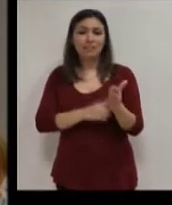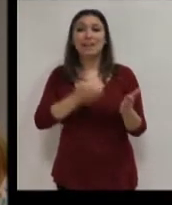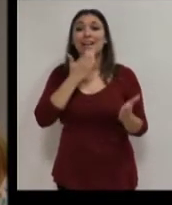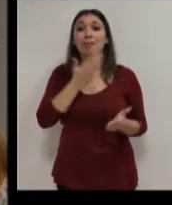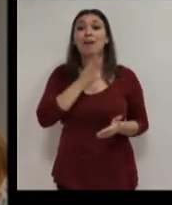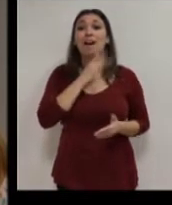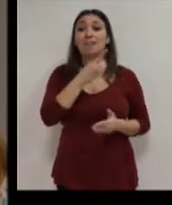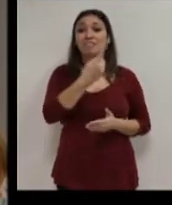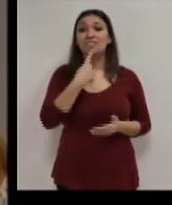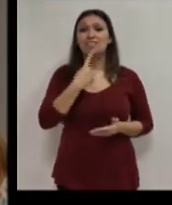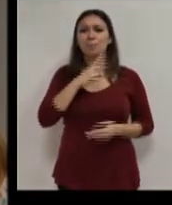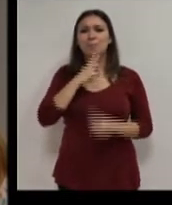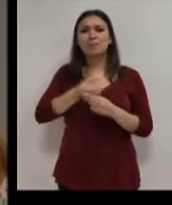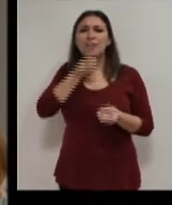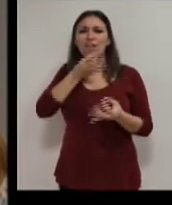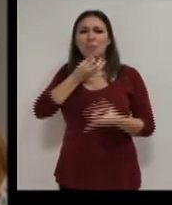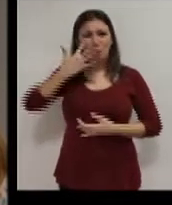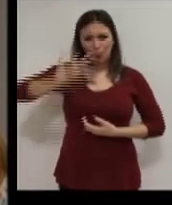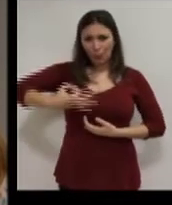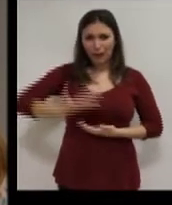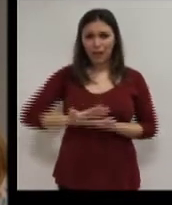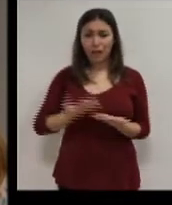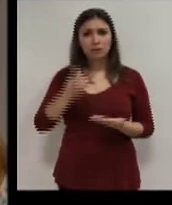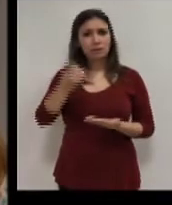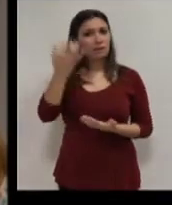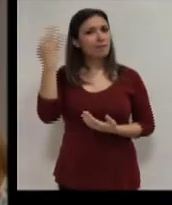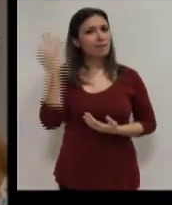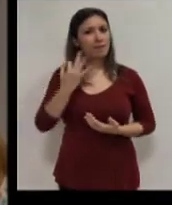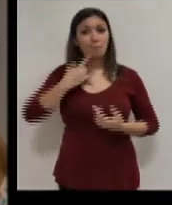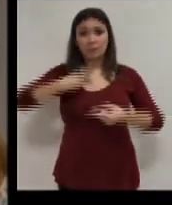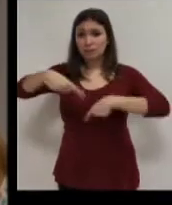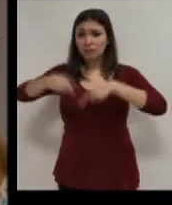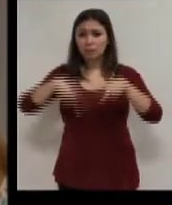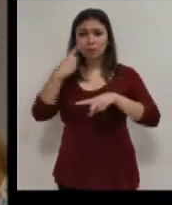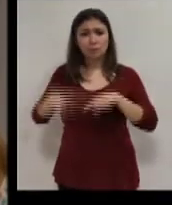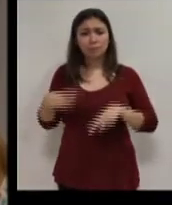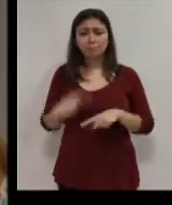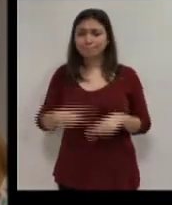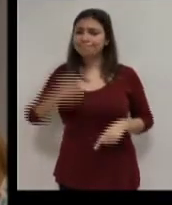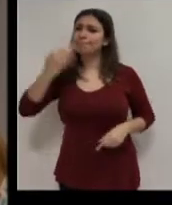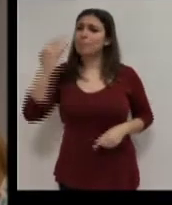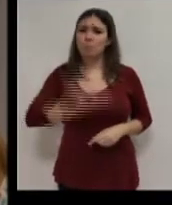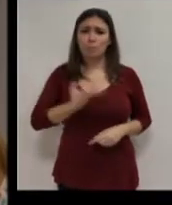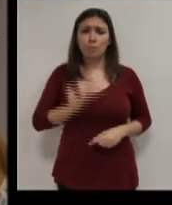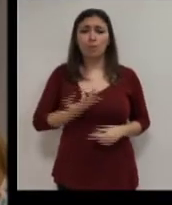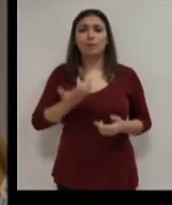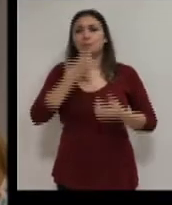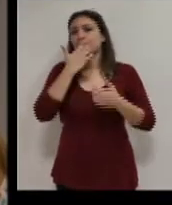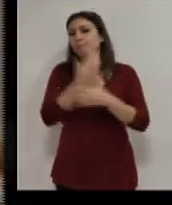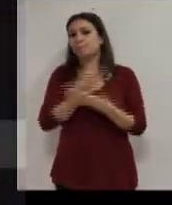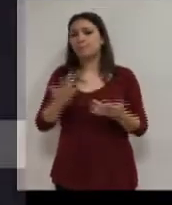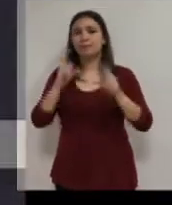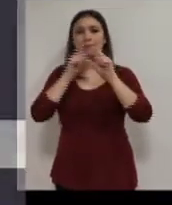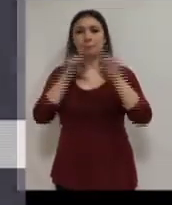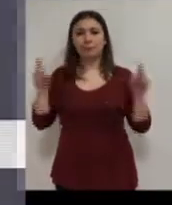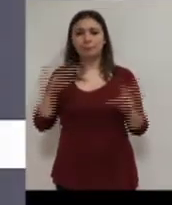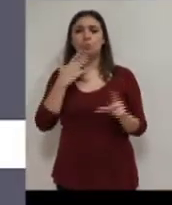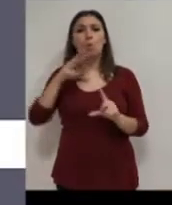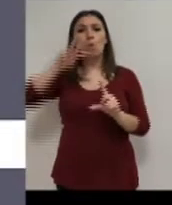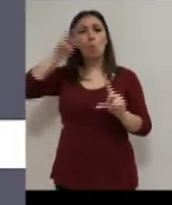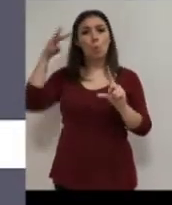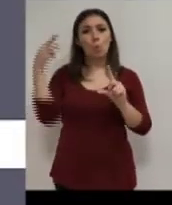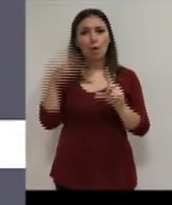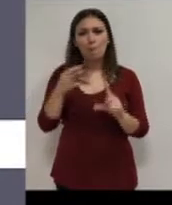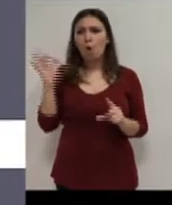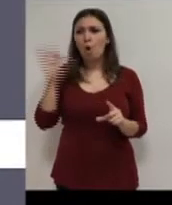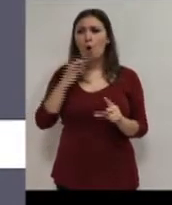puedo estar más de acuerdo. Por ejemplo, cuando ha hablado de la información veraz, esto es tan básico en el transporte, súper básico, porque cuando decimos